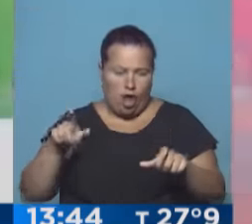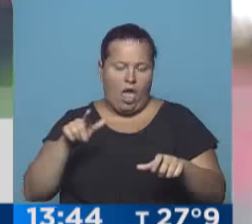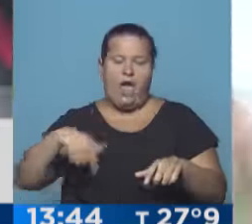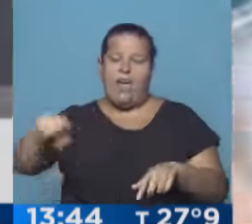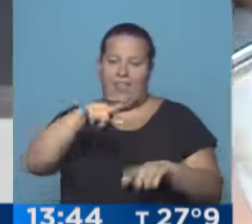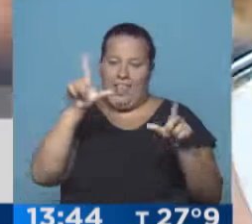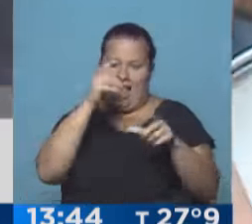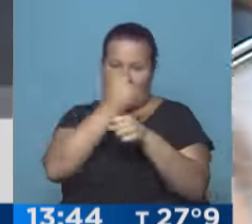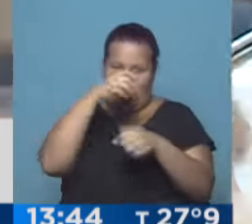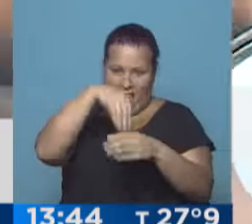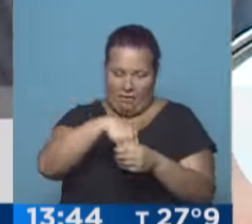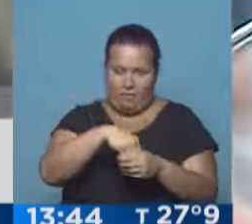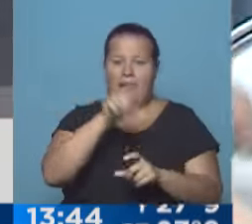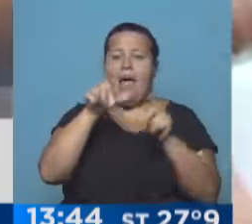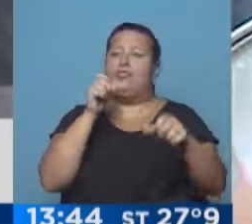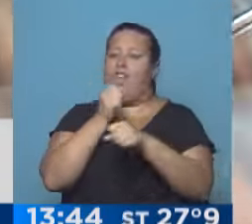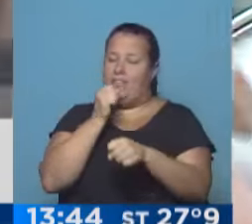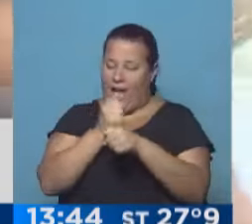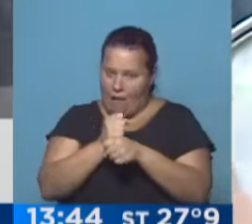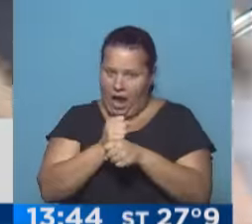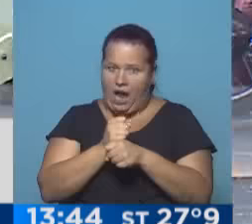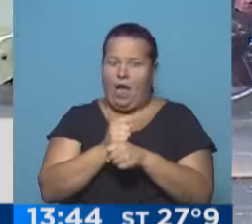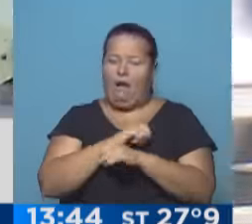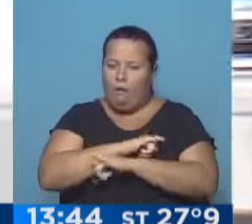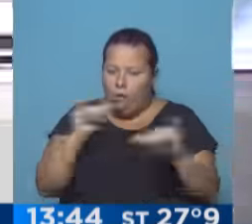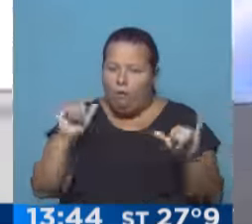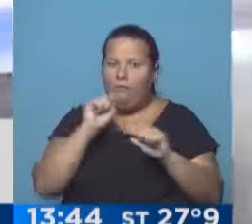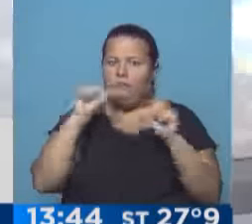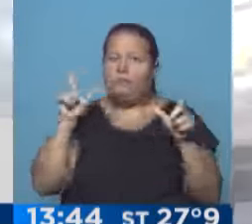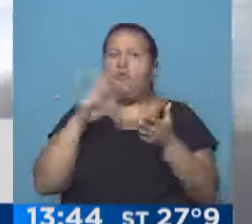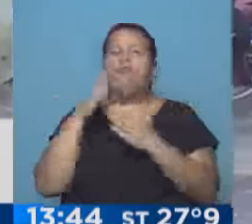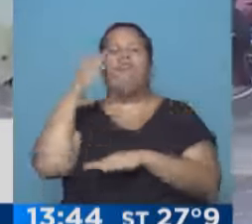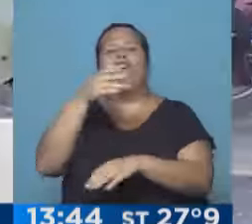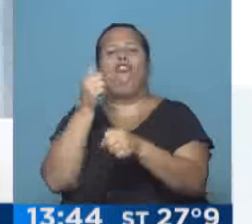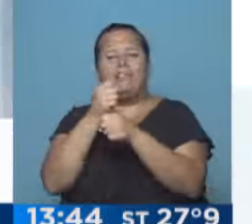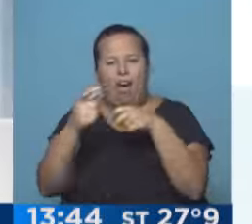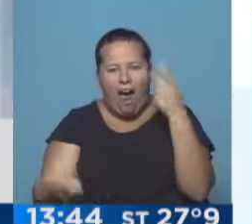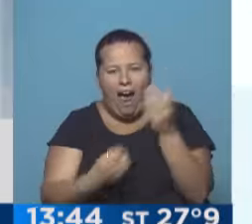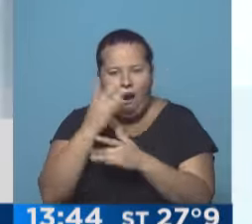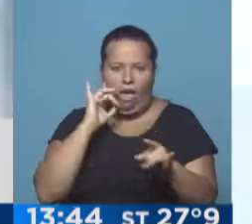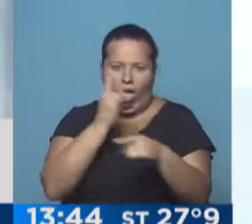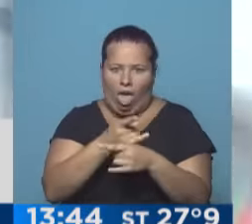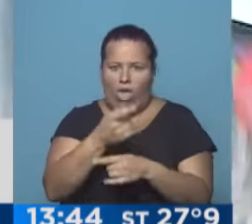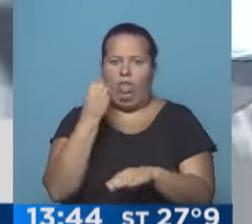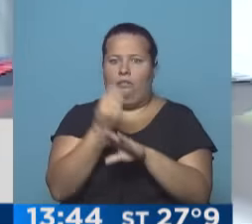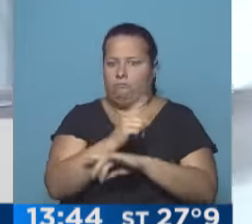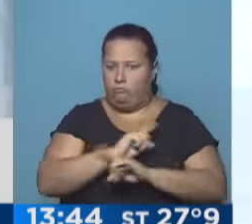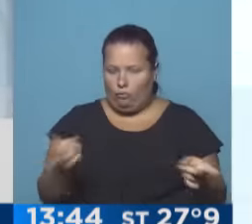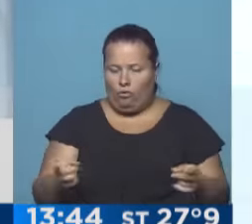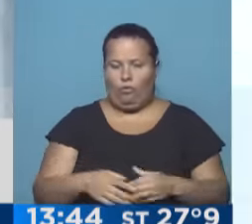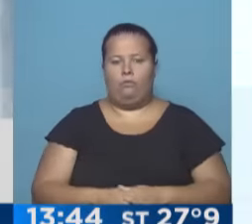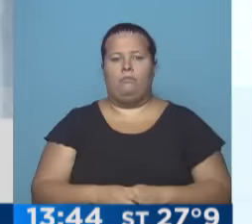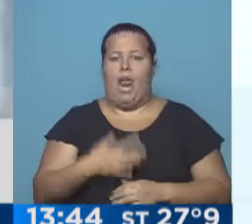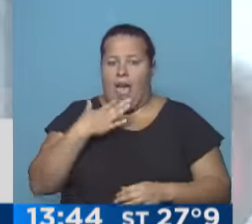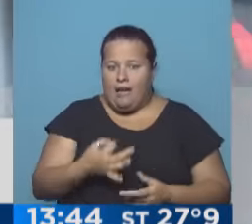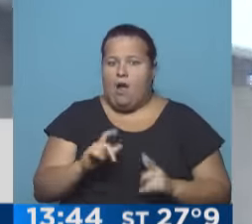ese medio de comunicación. Dos trabajadores se anoticiaron de la medida al presentarse durante esta mañana a prestar servicio. La verdad